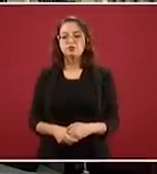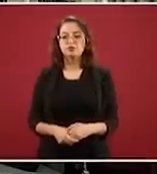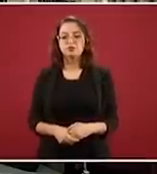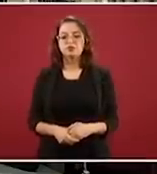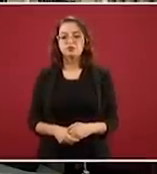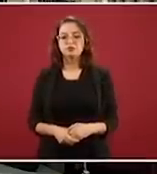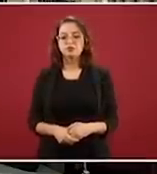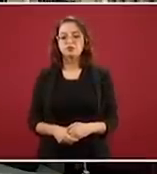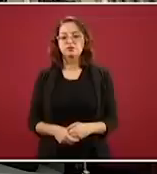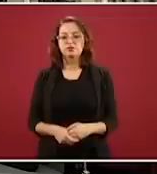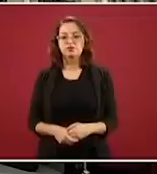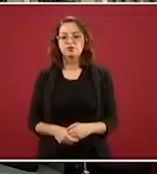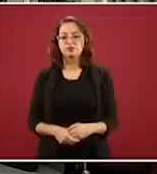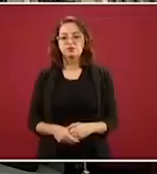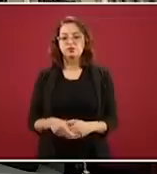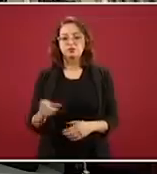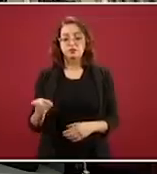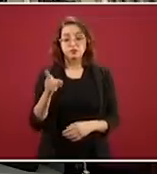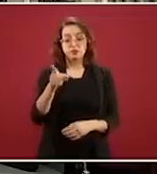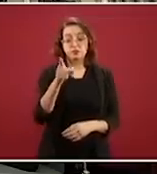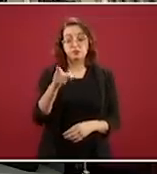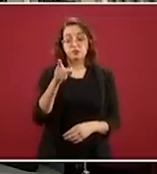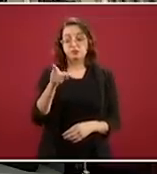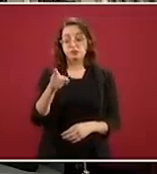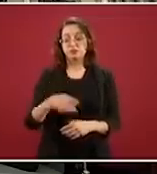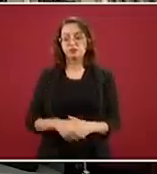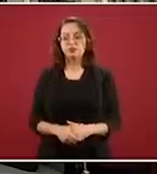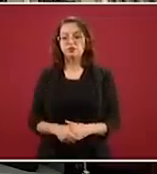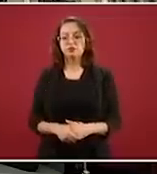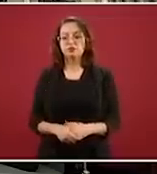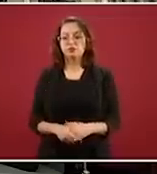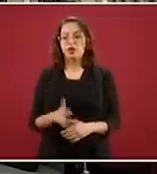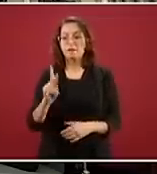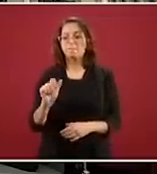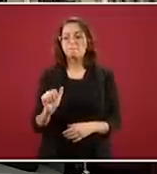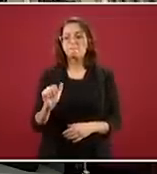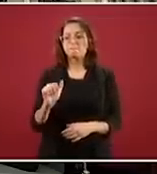vaya. No, tú. Páramo.